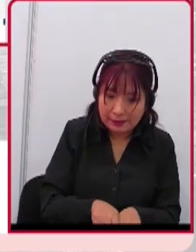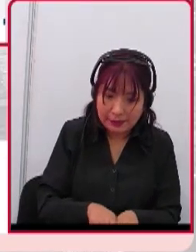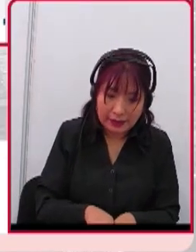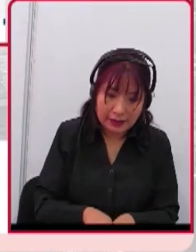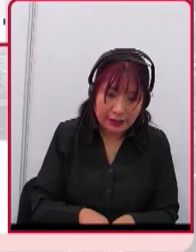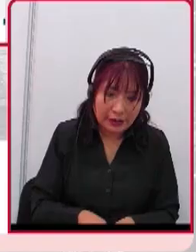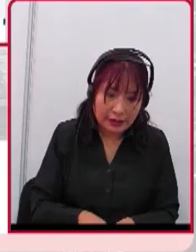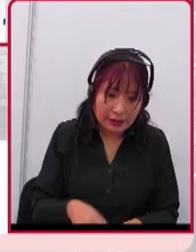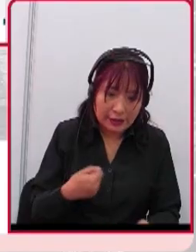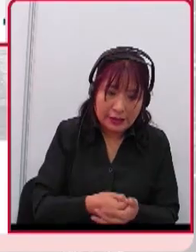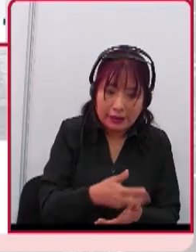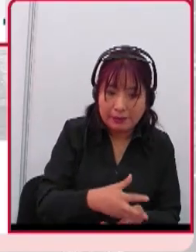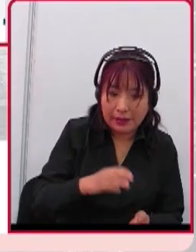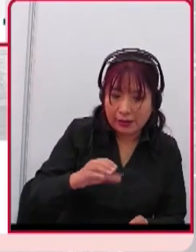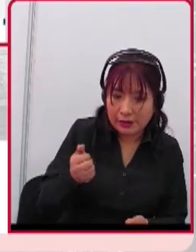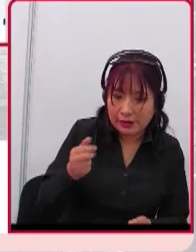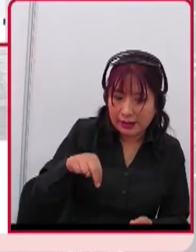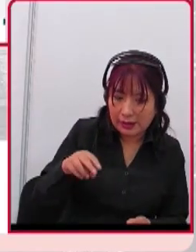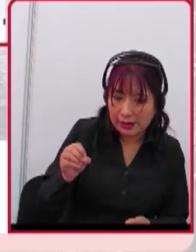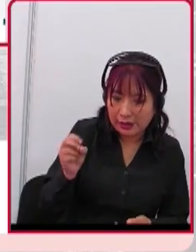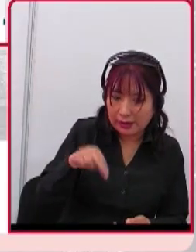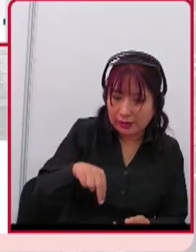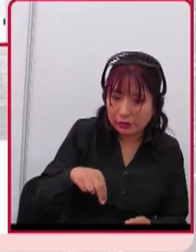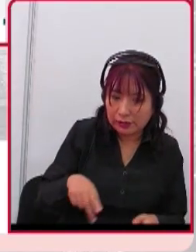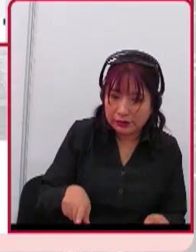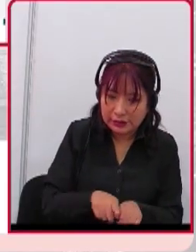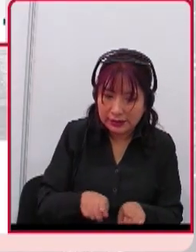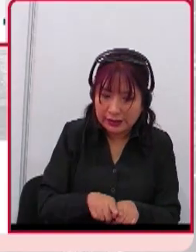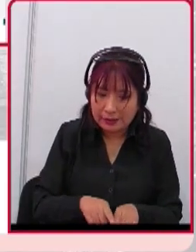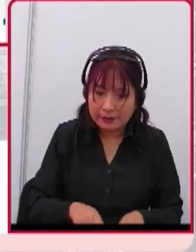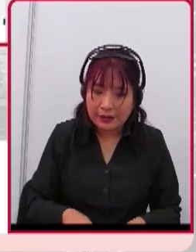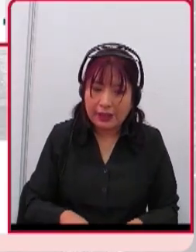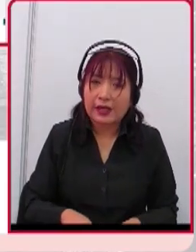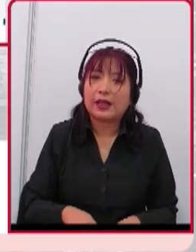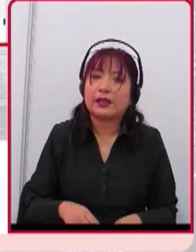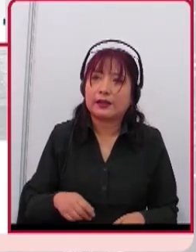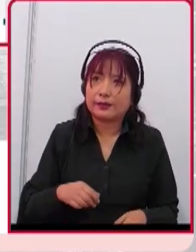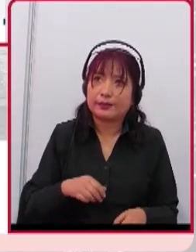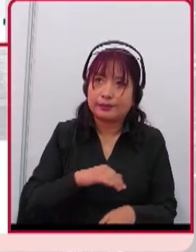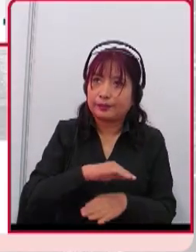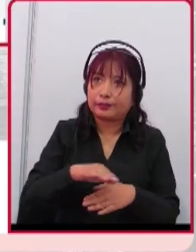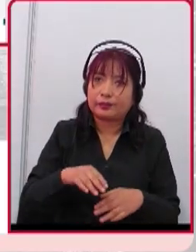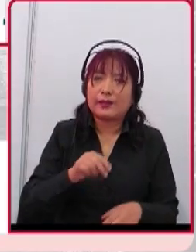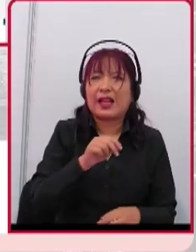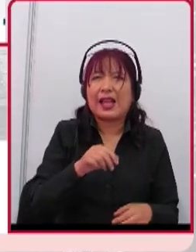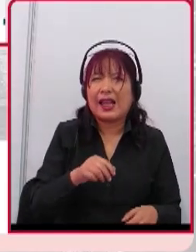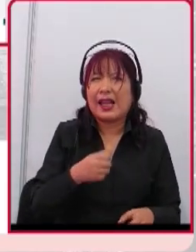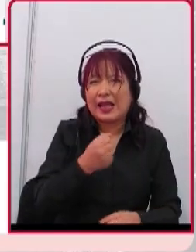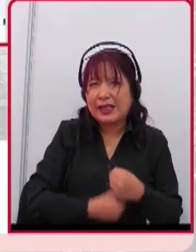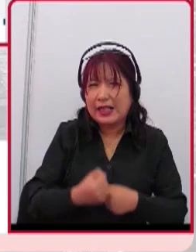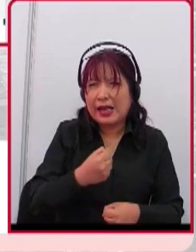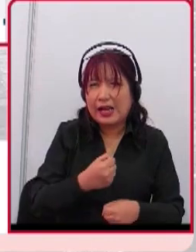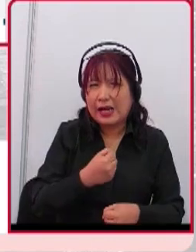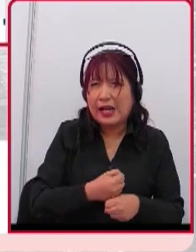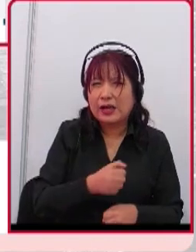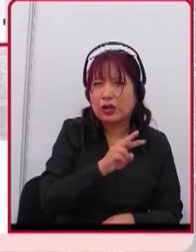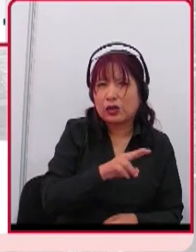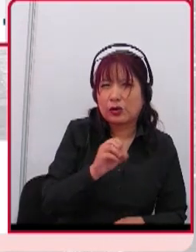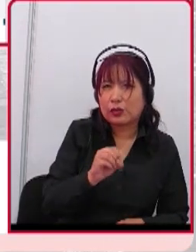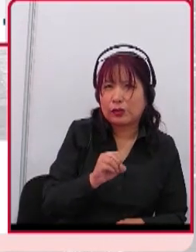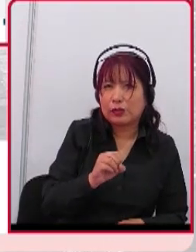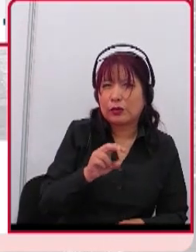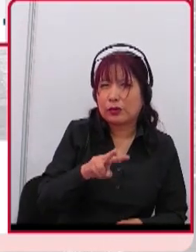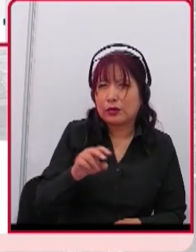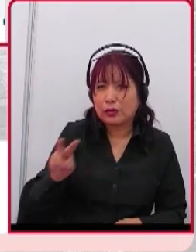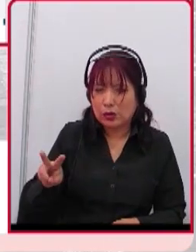registra un pico en el año 2022, con el auge de los precios internacionales, sobre todo el cobre. Muy bien. Por ahí tenemos otros